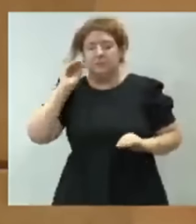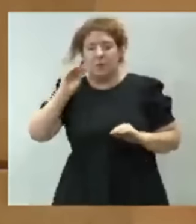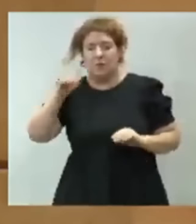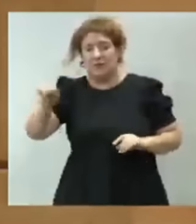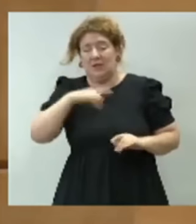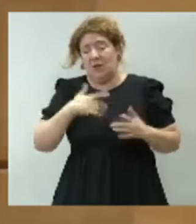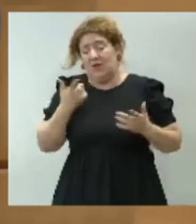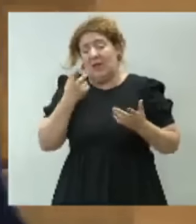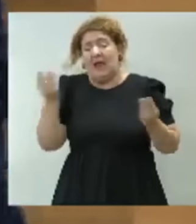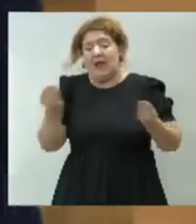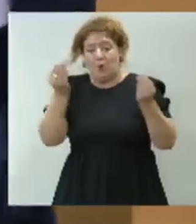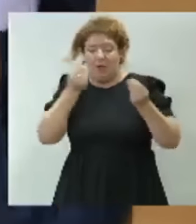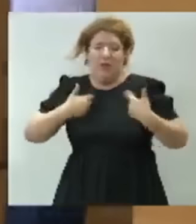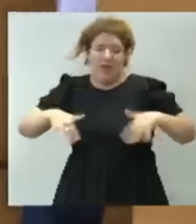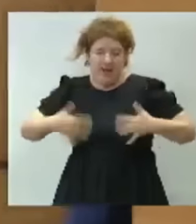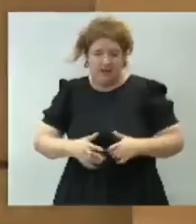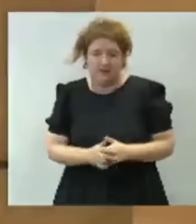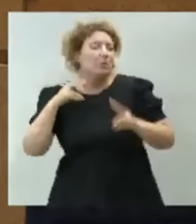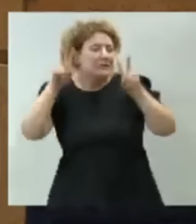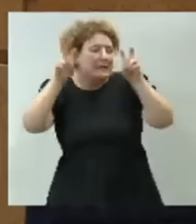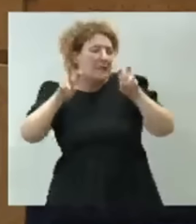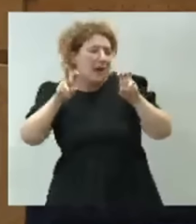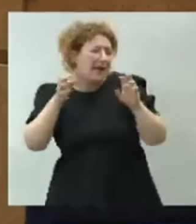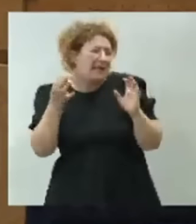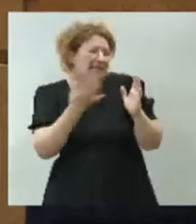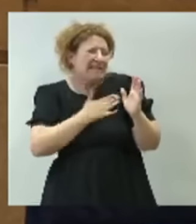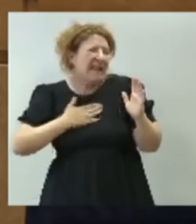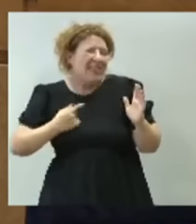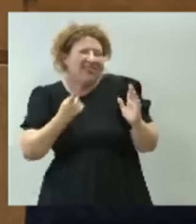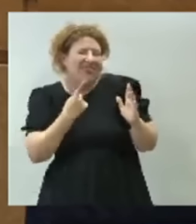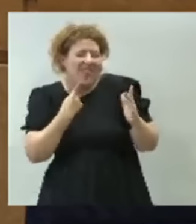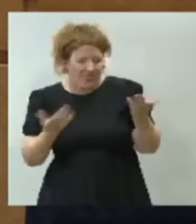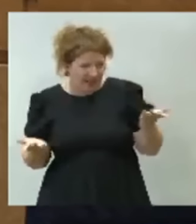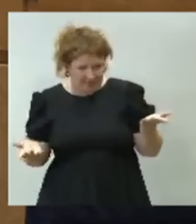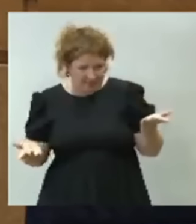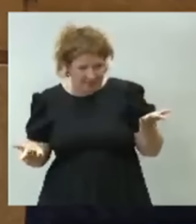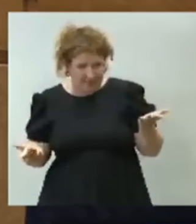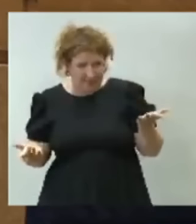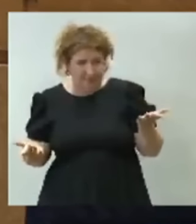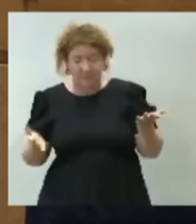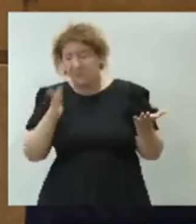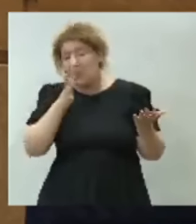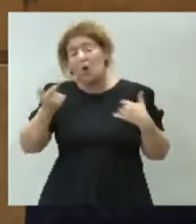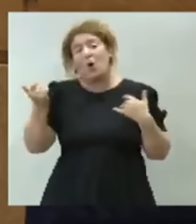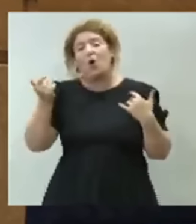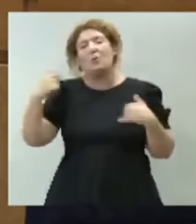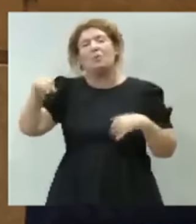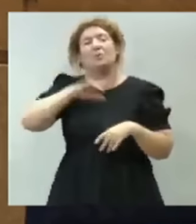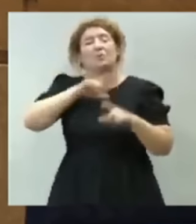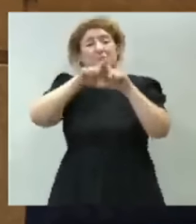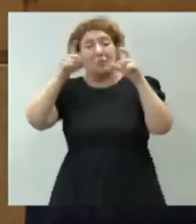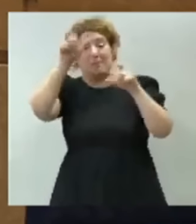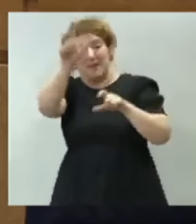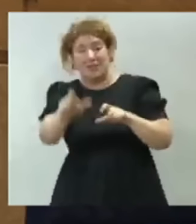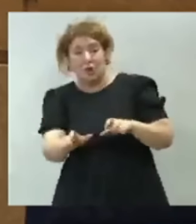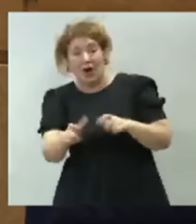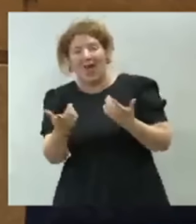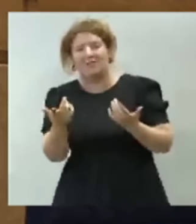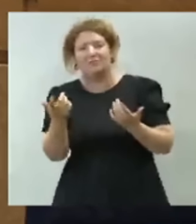institución les queda por invadir en España? Cuando el nombramiento es de un gobierno de derechas y es una persona